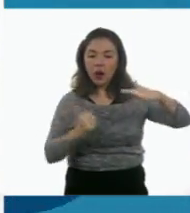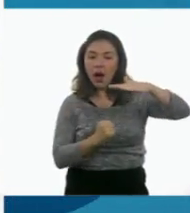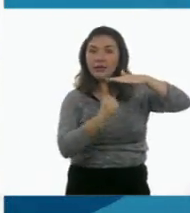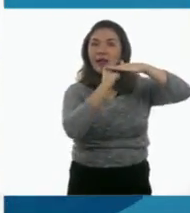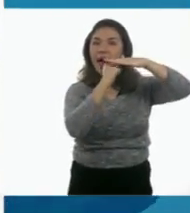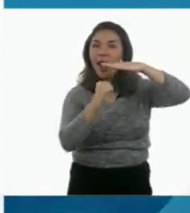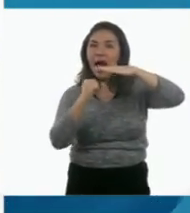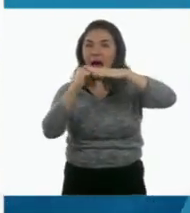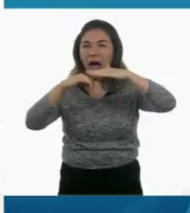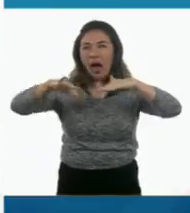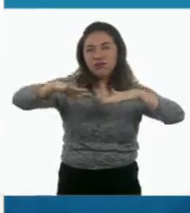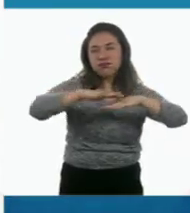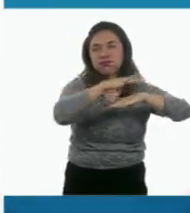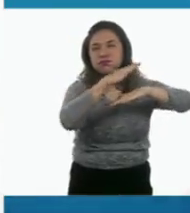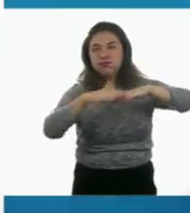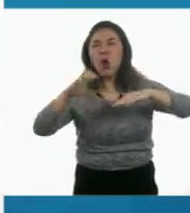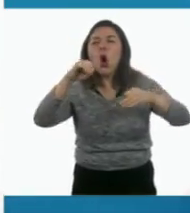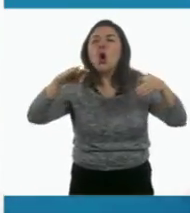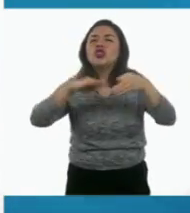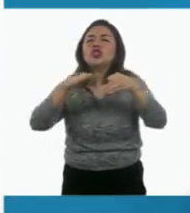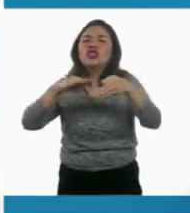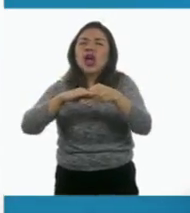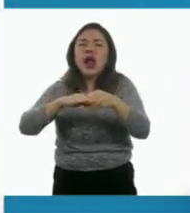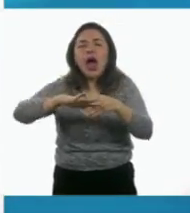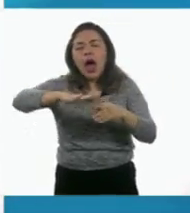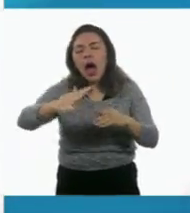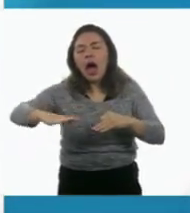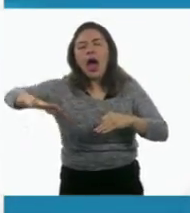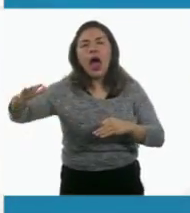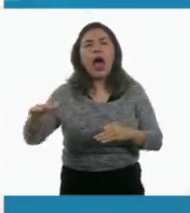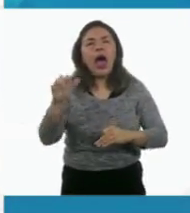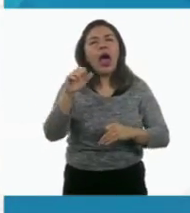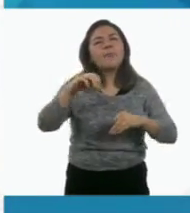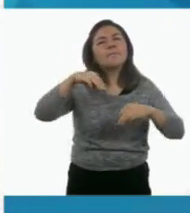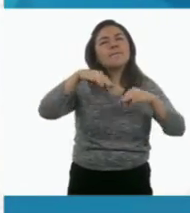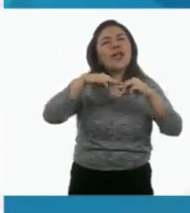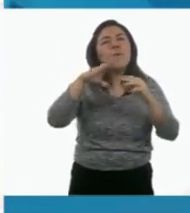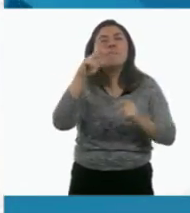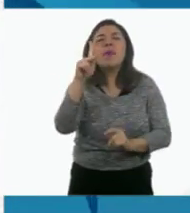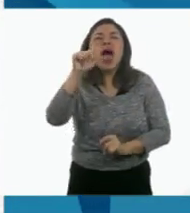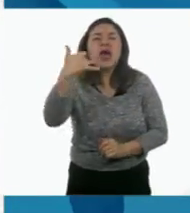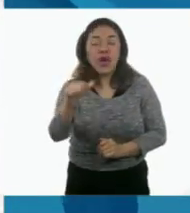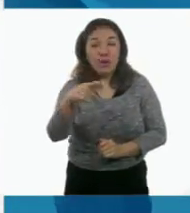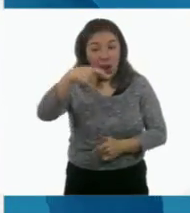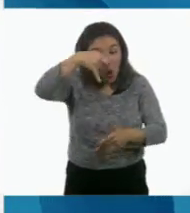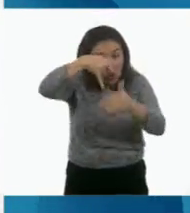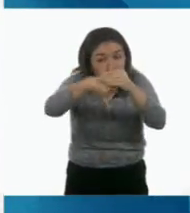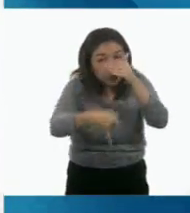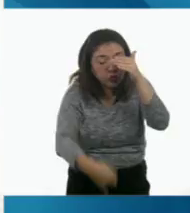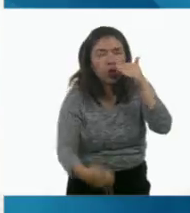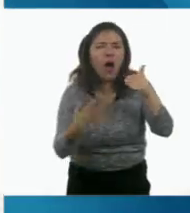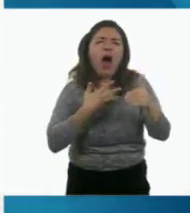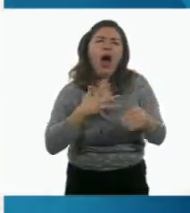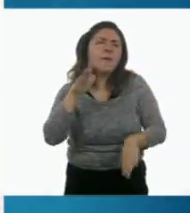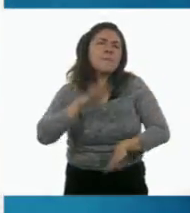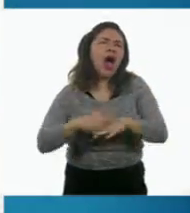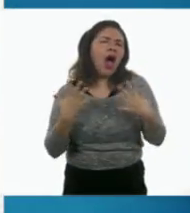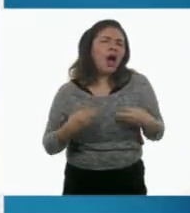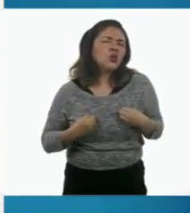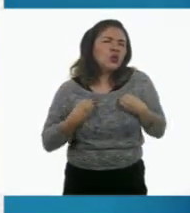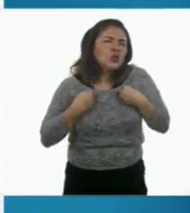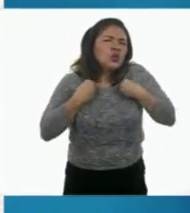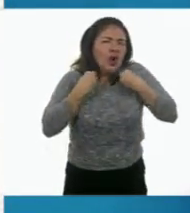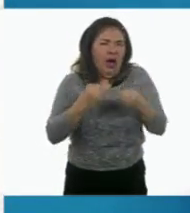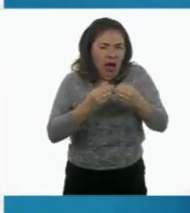costeras, pero existe vida hasta en lo más hondo del océano. Grandes y pequeños. En el